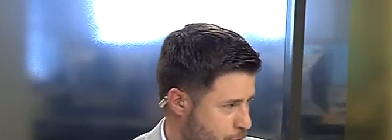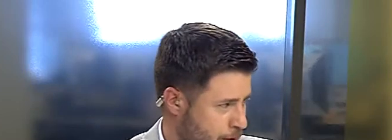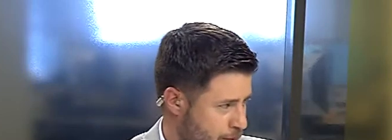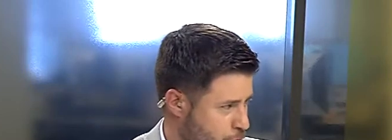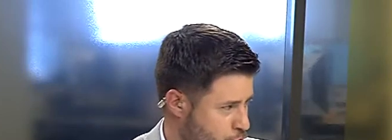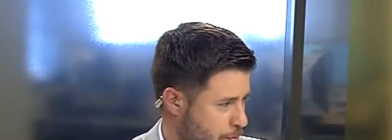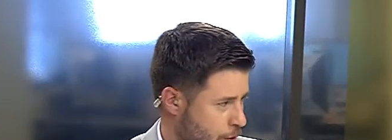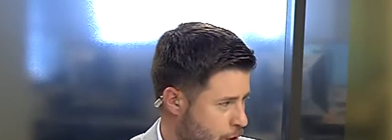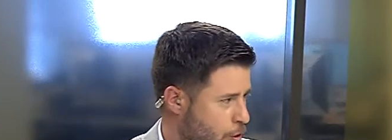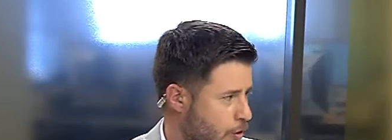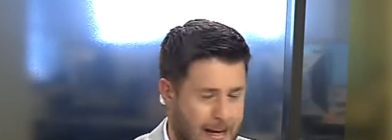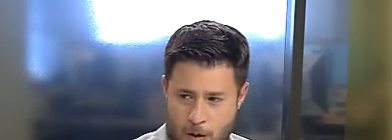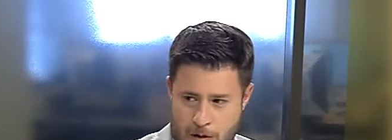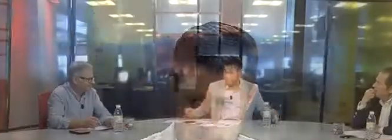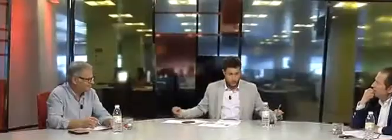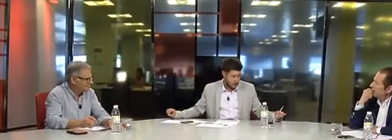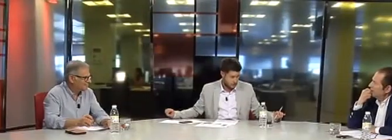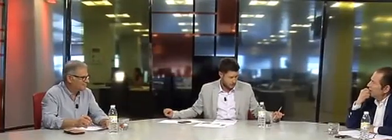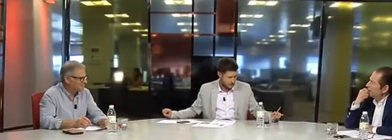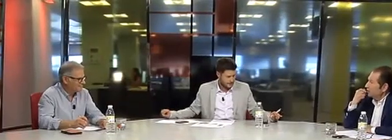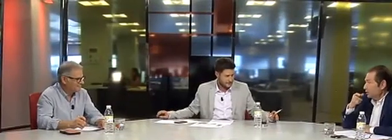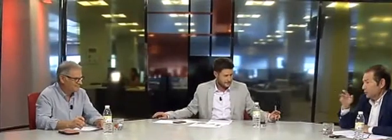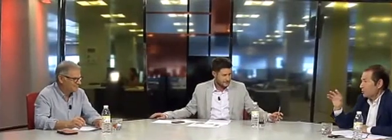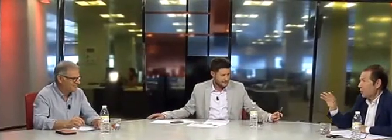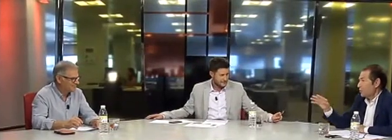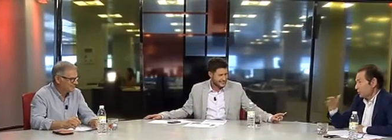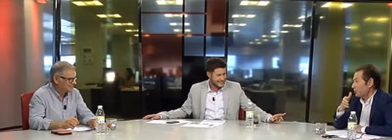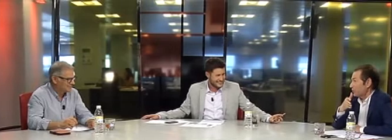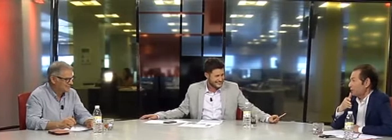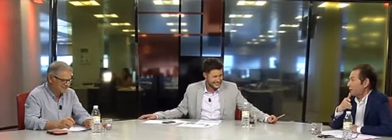mucho prometen mucho pero que luego por los hechos